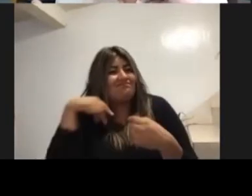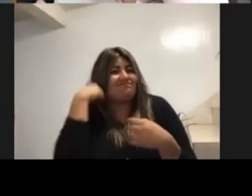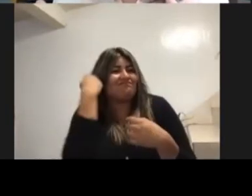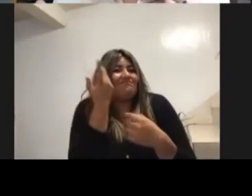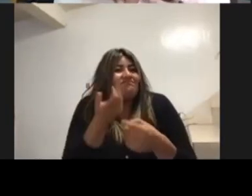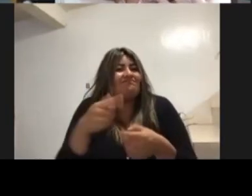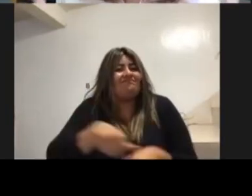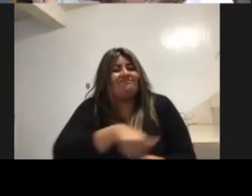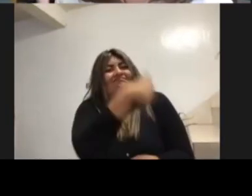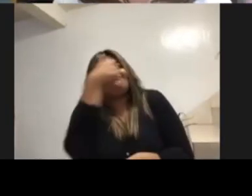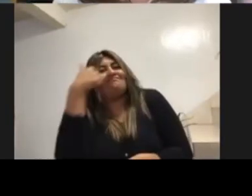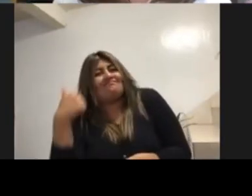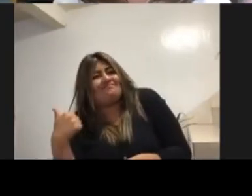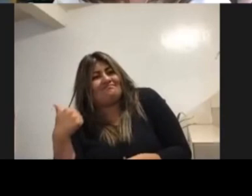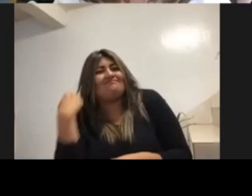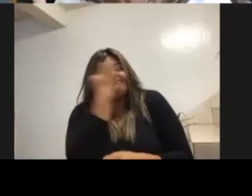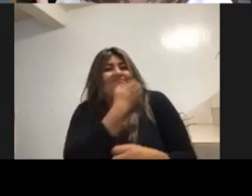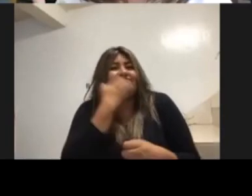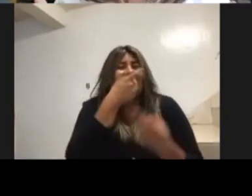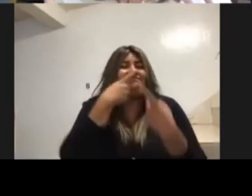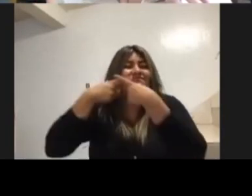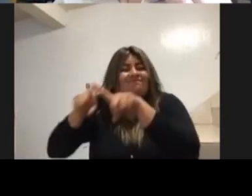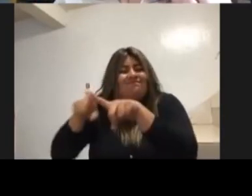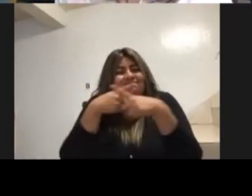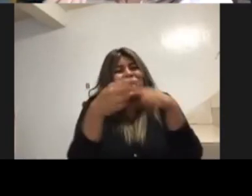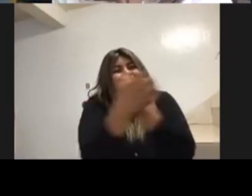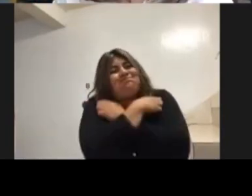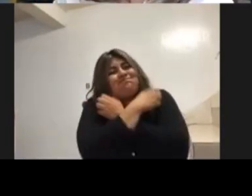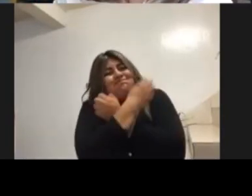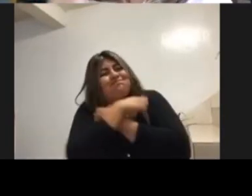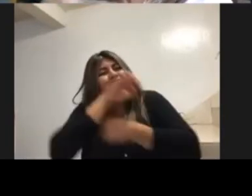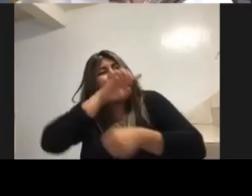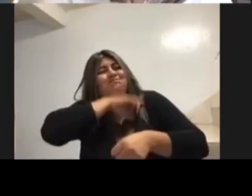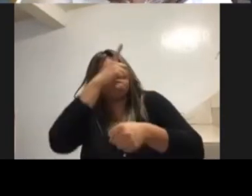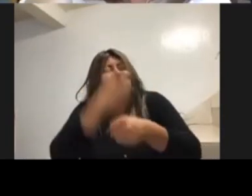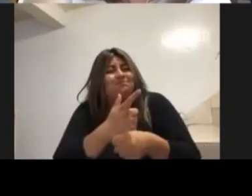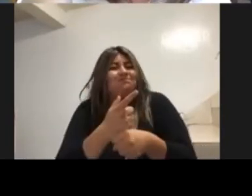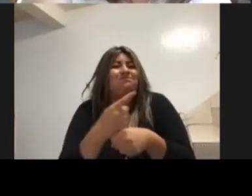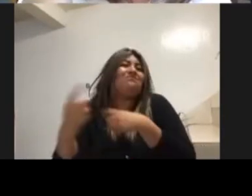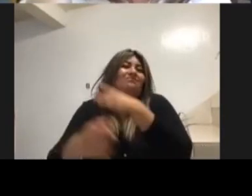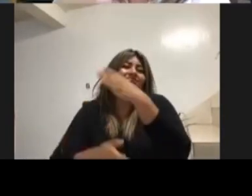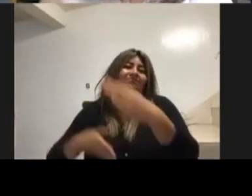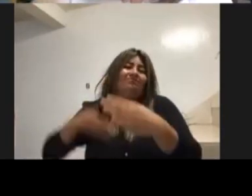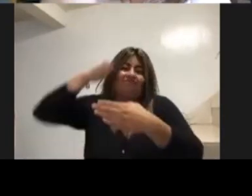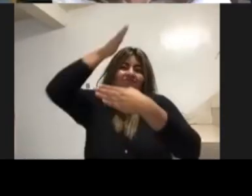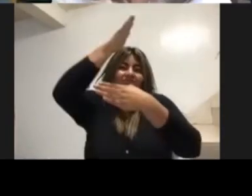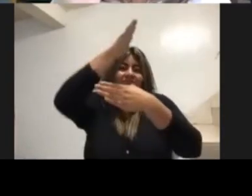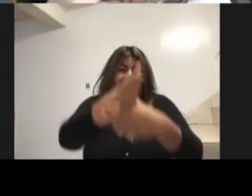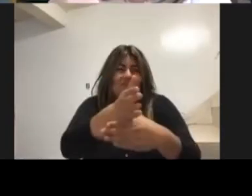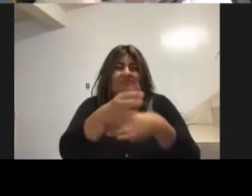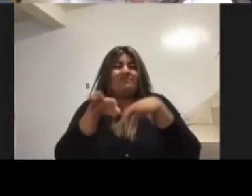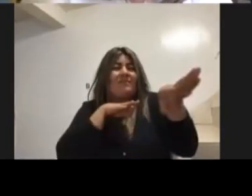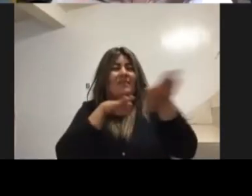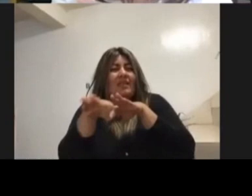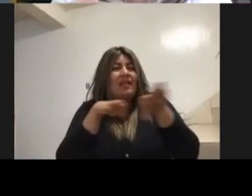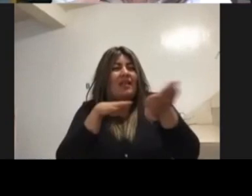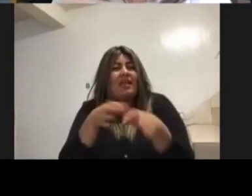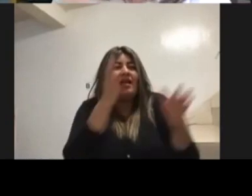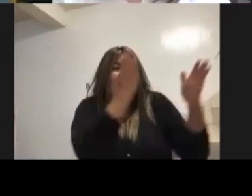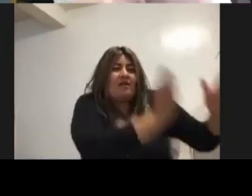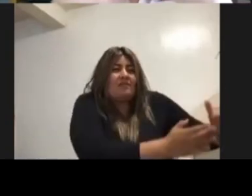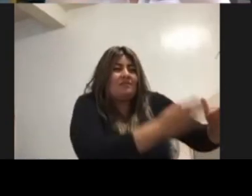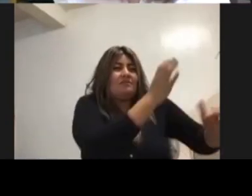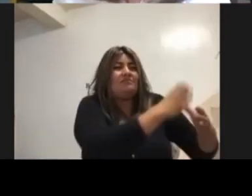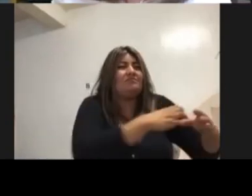especial. Entonces, tenemos que ir, yo diría, como transitando culturalmente, éticamente,